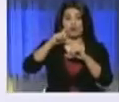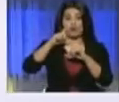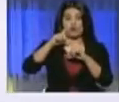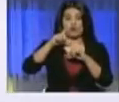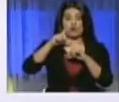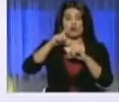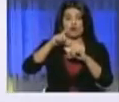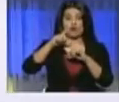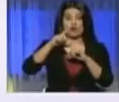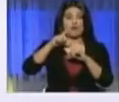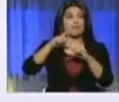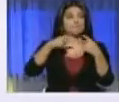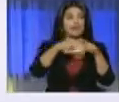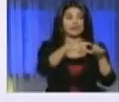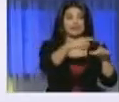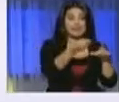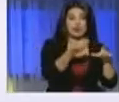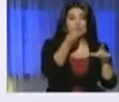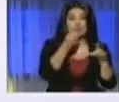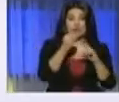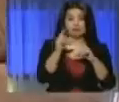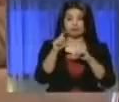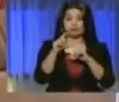del sextatique socialista da